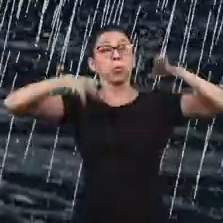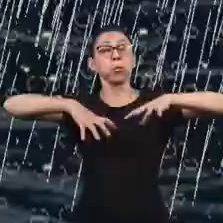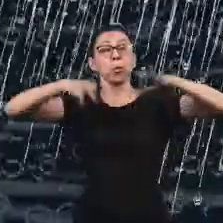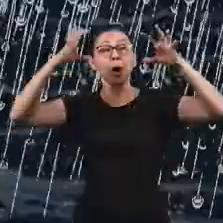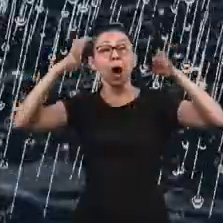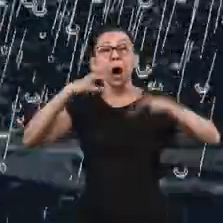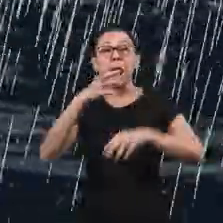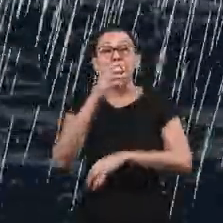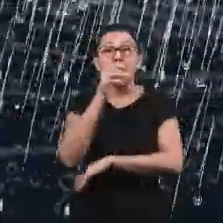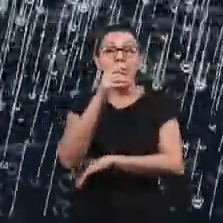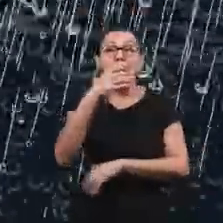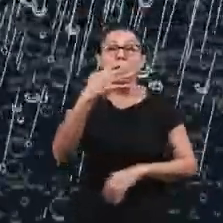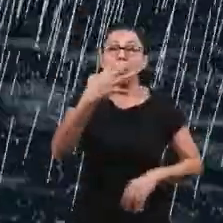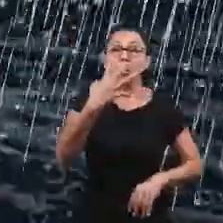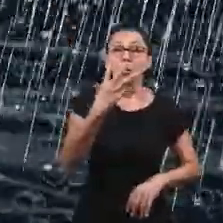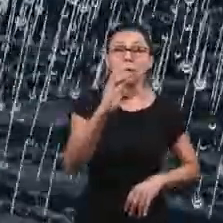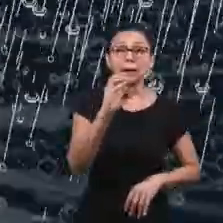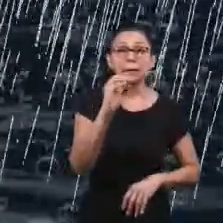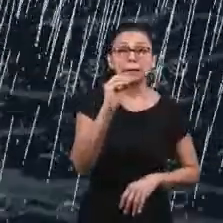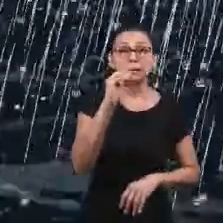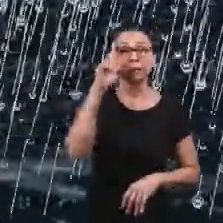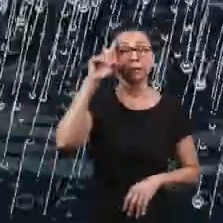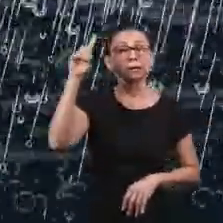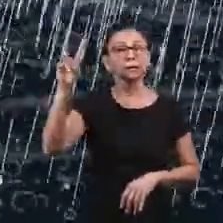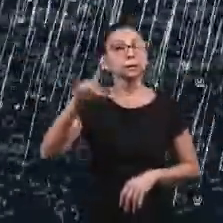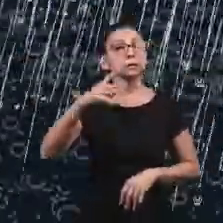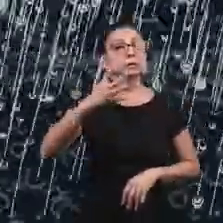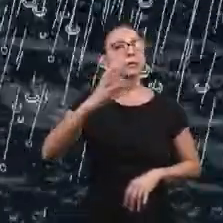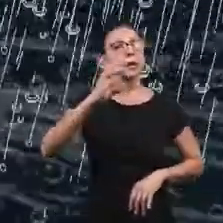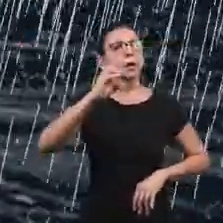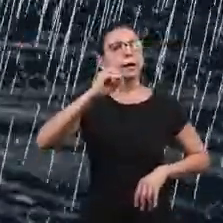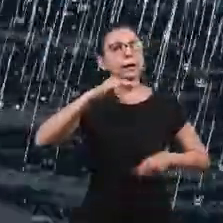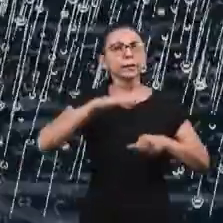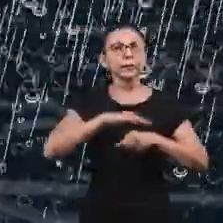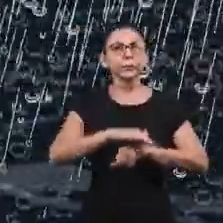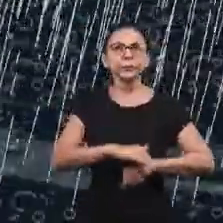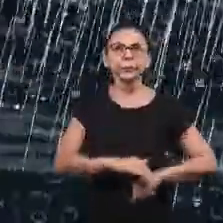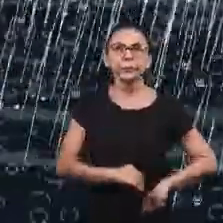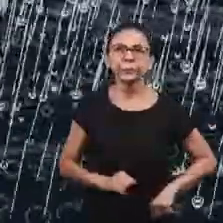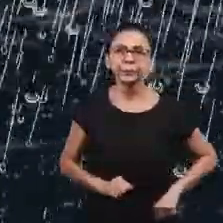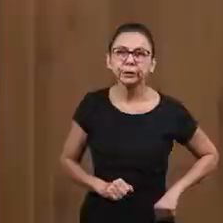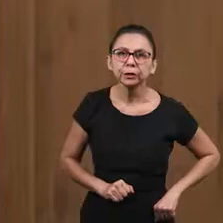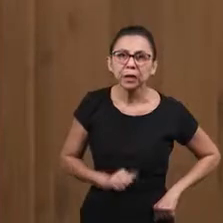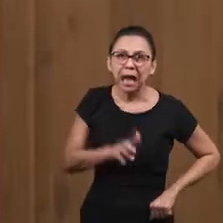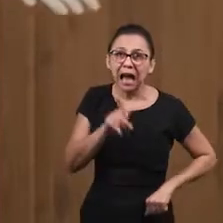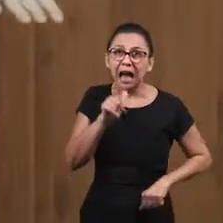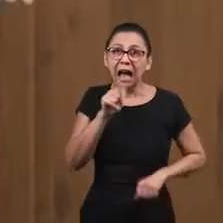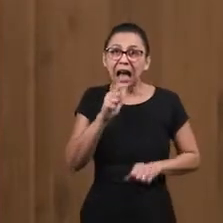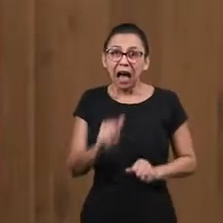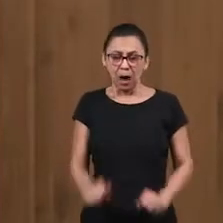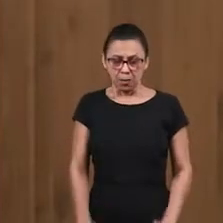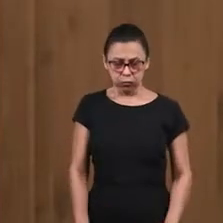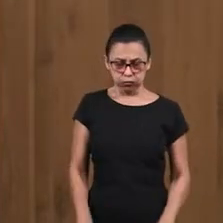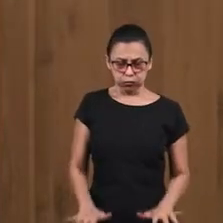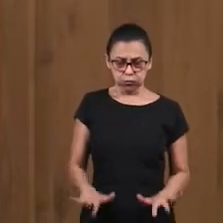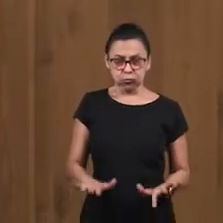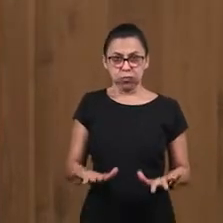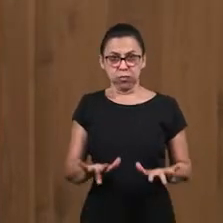tierra. Llovió 40 días y 40 noches, llovió tanto que las aguas